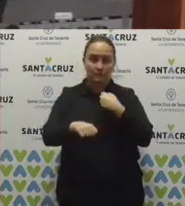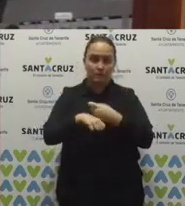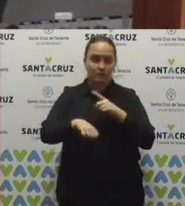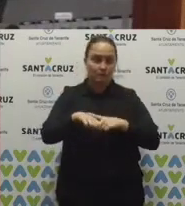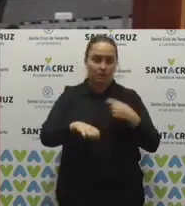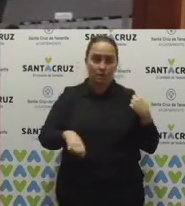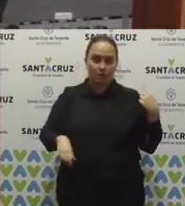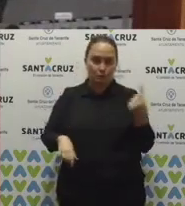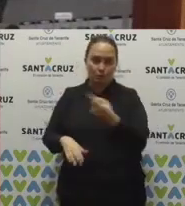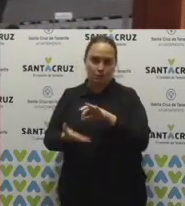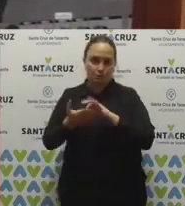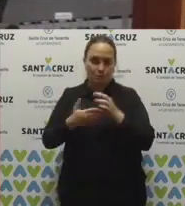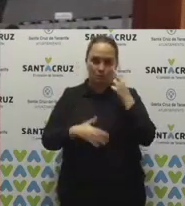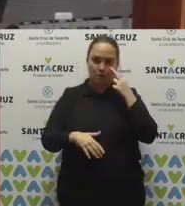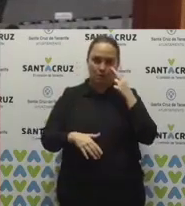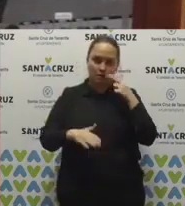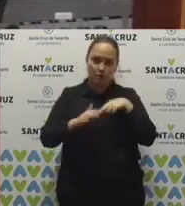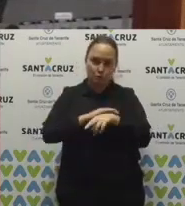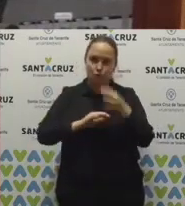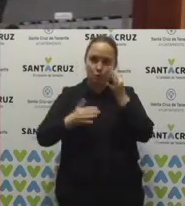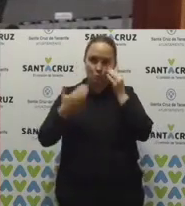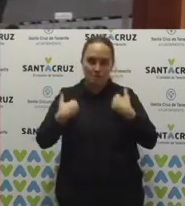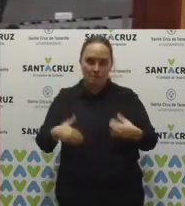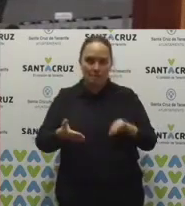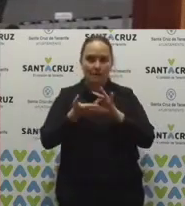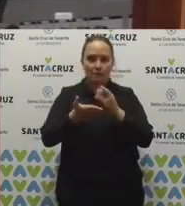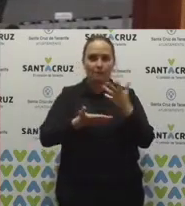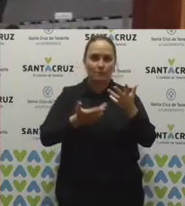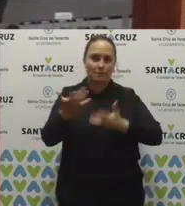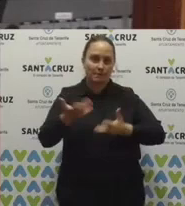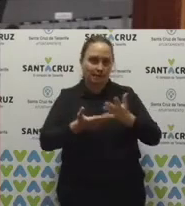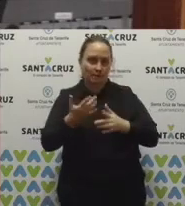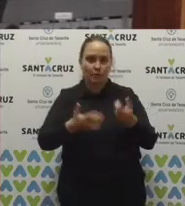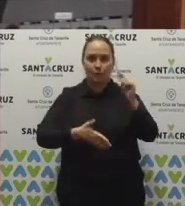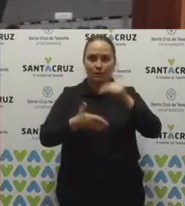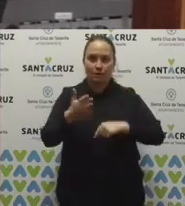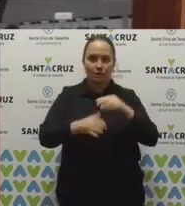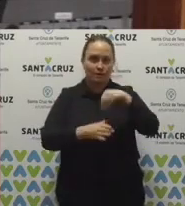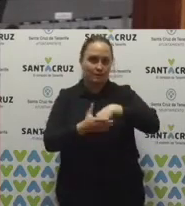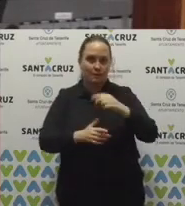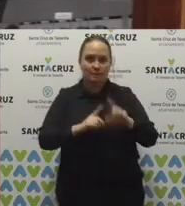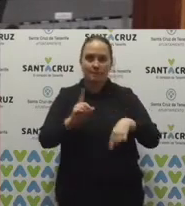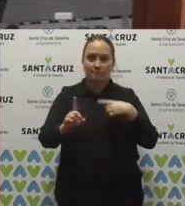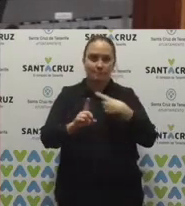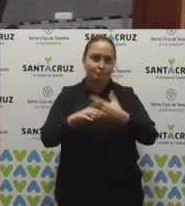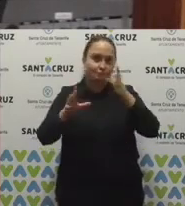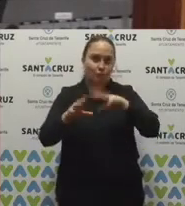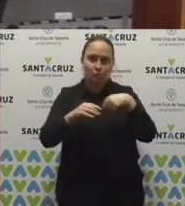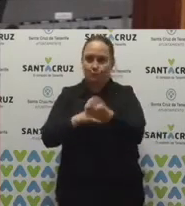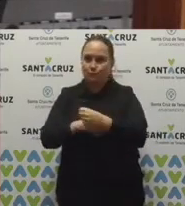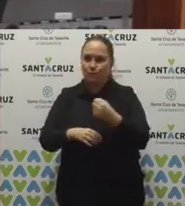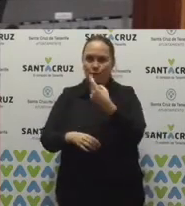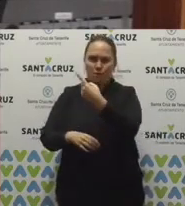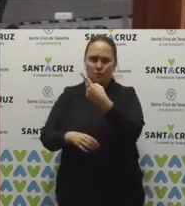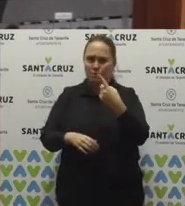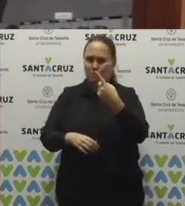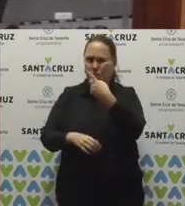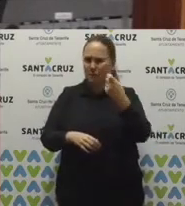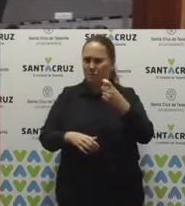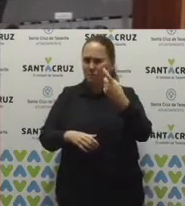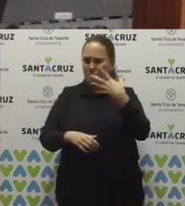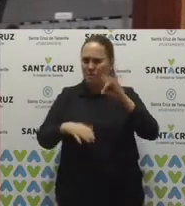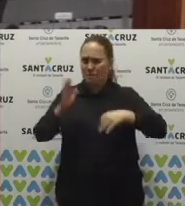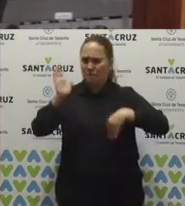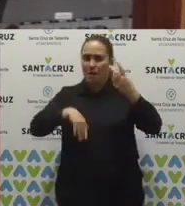servicio de recursos humanos el servicio de administración y contratación interna los más de 250 documentos contables que seguramente impliquen las